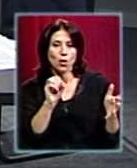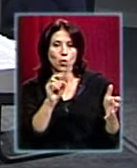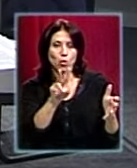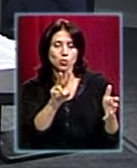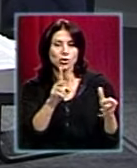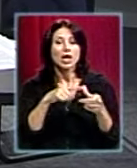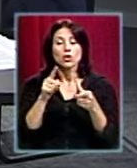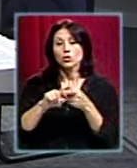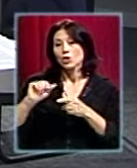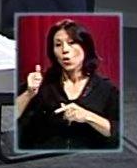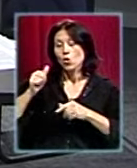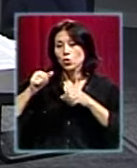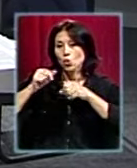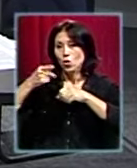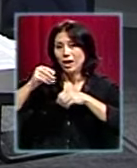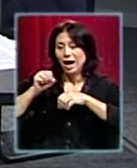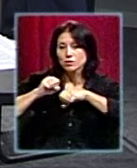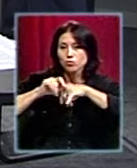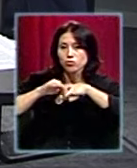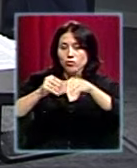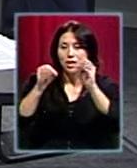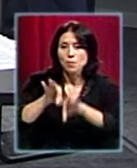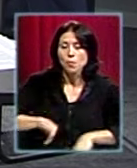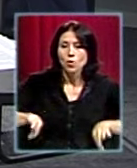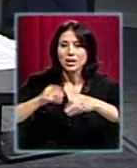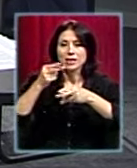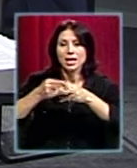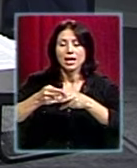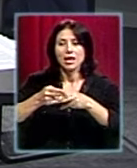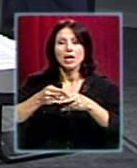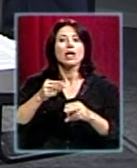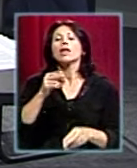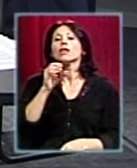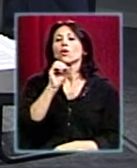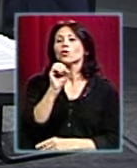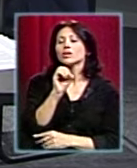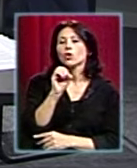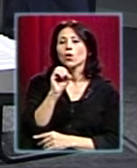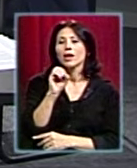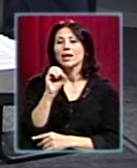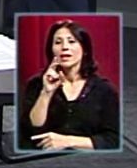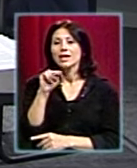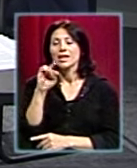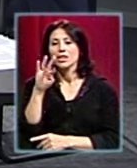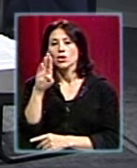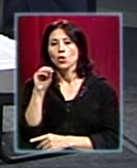efecto invernadero es el óxido nitroso, ¿verdad? Que ese también tiene un efecto importante, o sea, 1 tonelada...